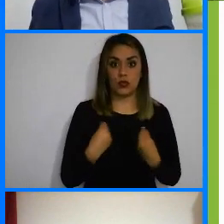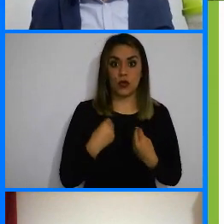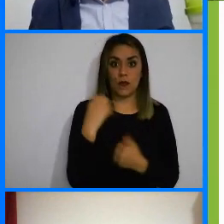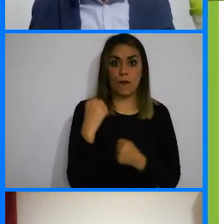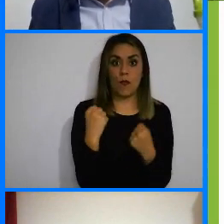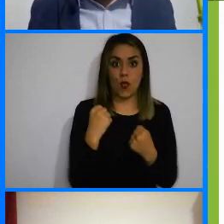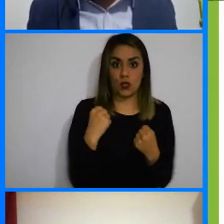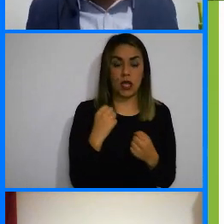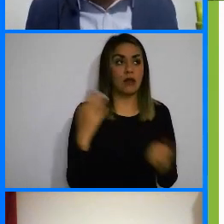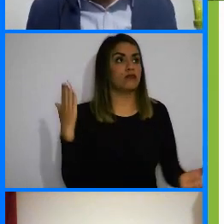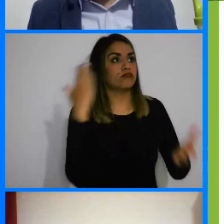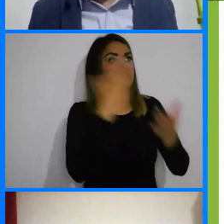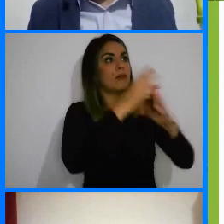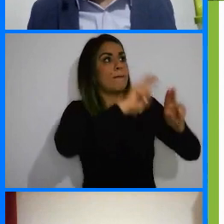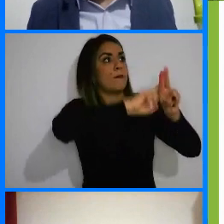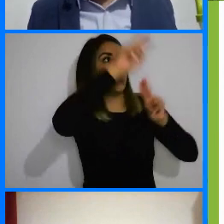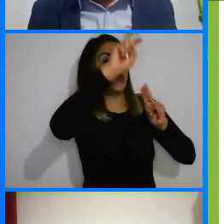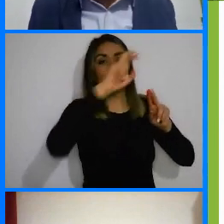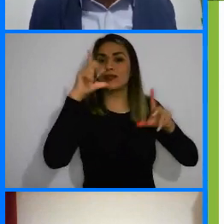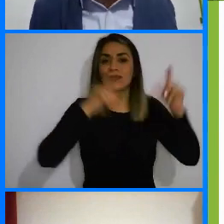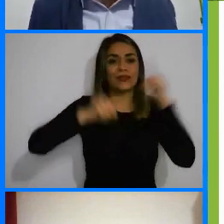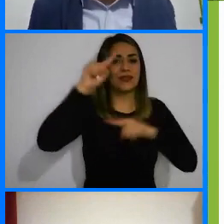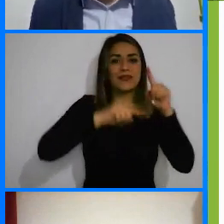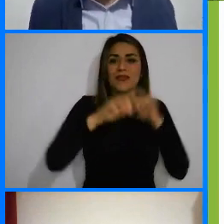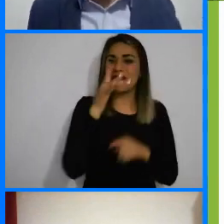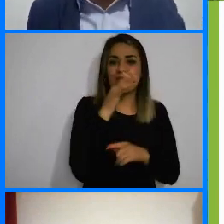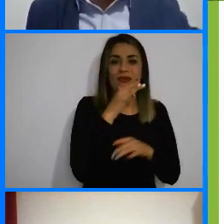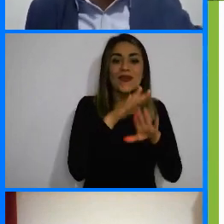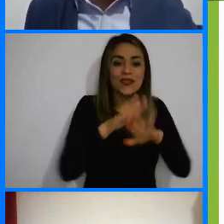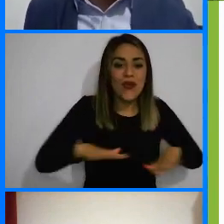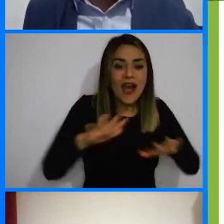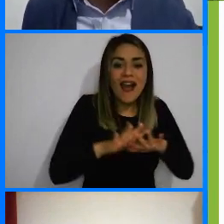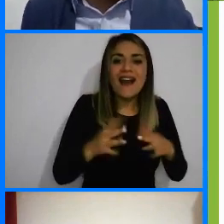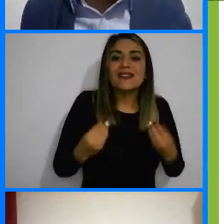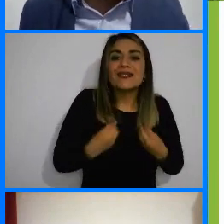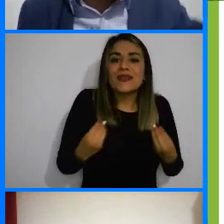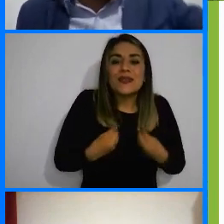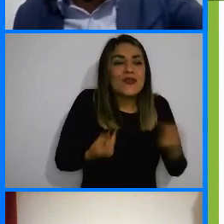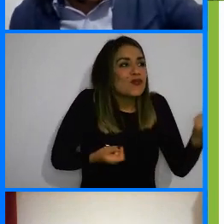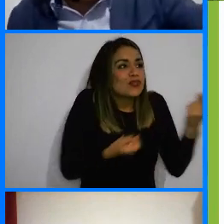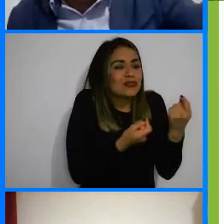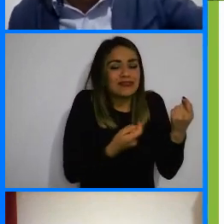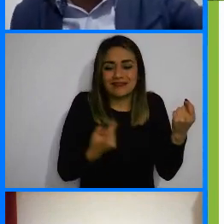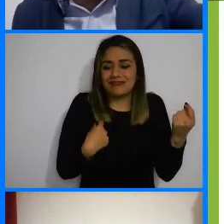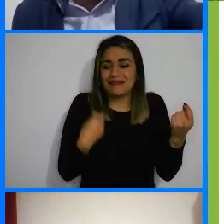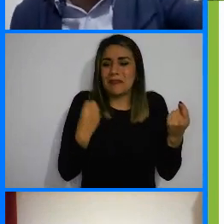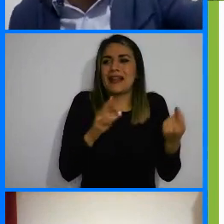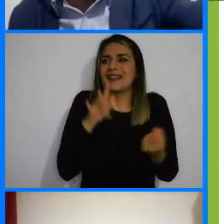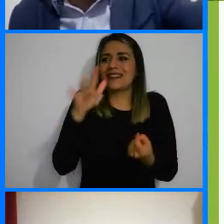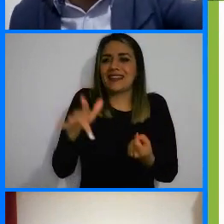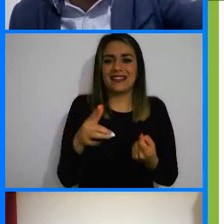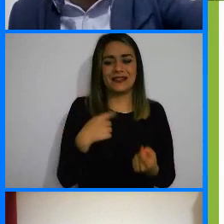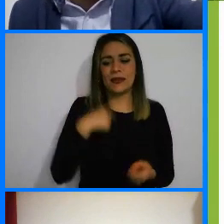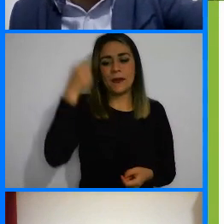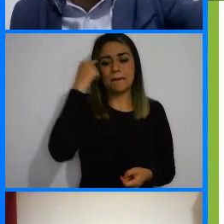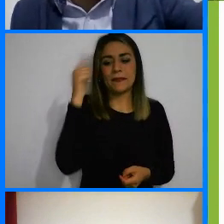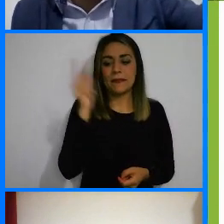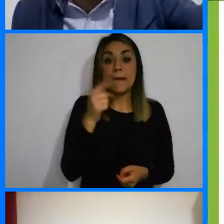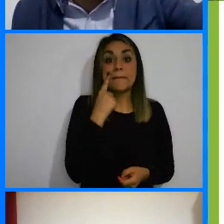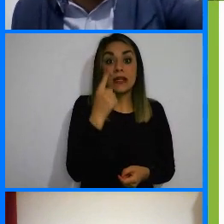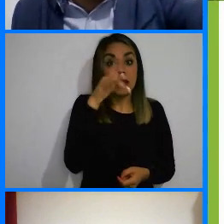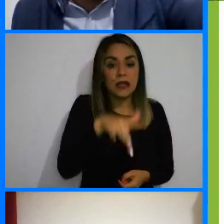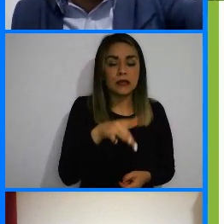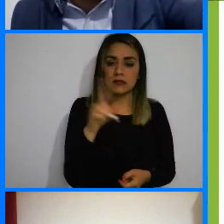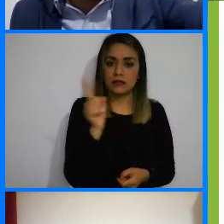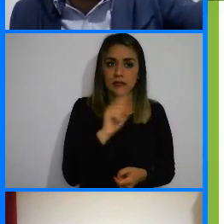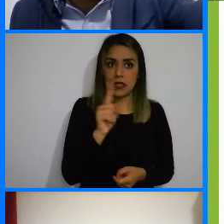Monserrate, no estoy haciendo turismo porque estoy en el lugar donde yo vivo, ¿sí? Entonces yo pensaría de que no, si se va por primera vez, no.